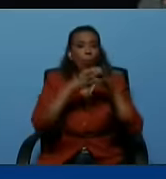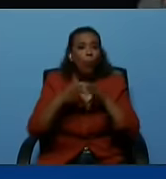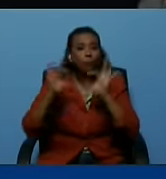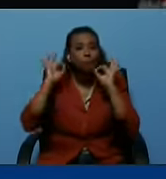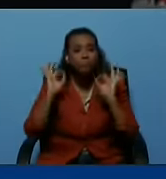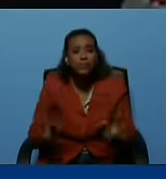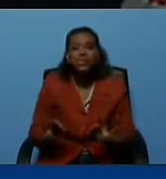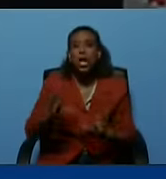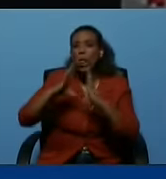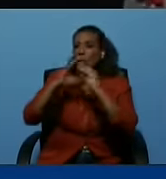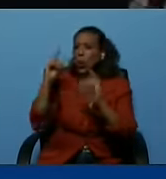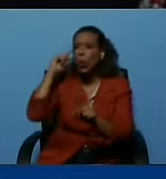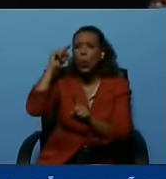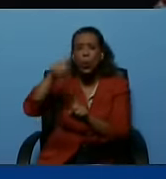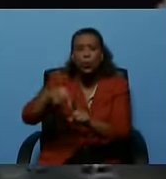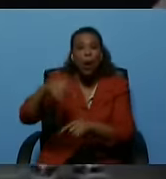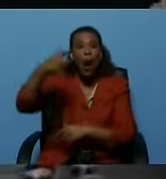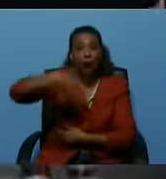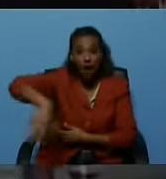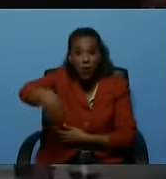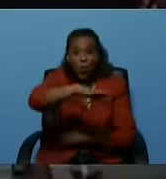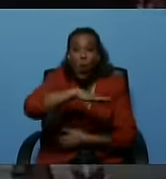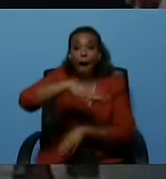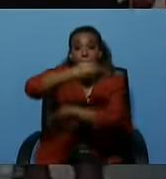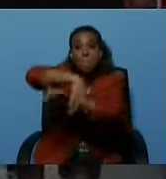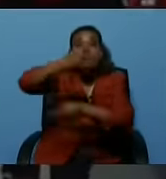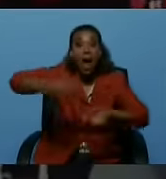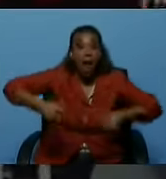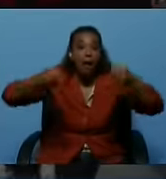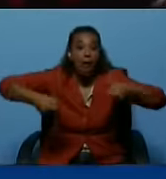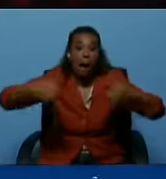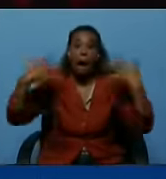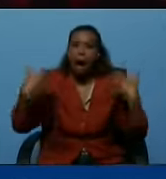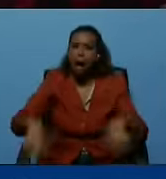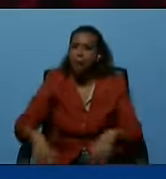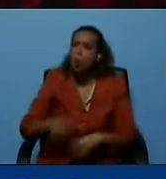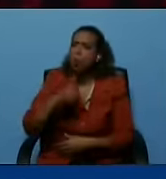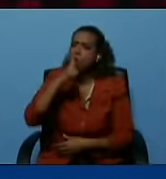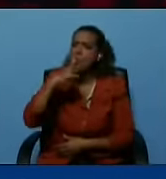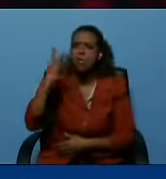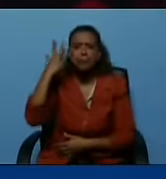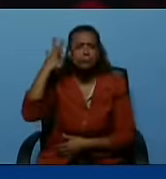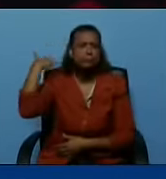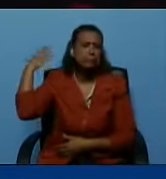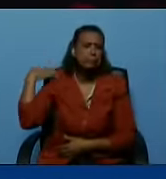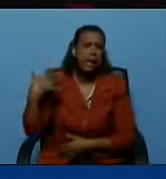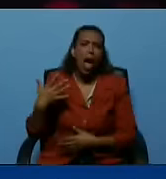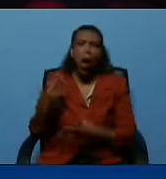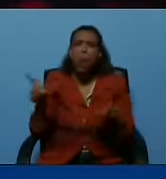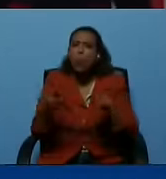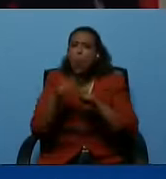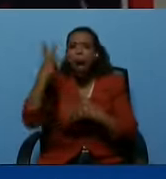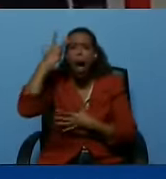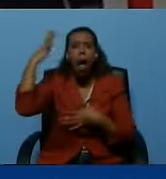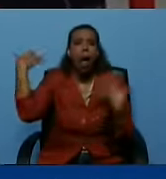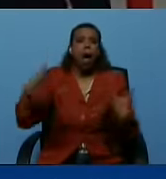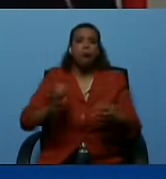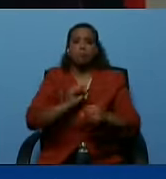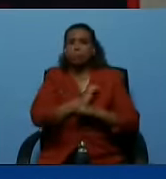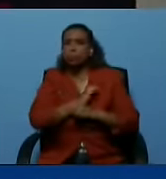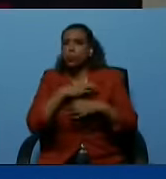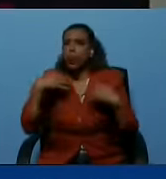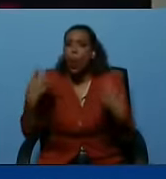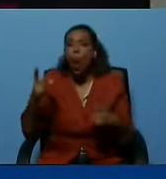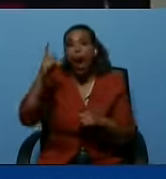pasando, pues que aquí en el mercado sucedió algo demasiado horrible, que esto fue una película. Pero esta película